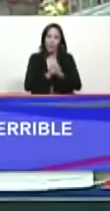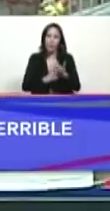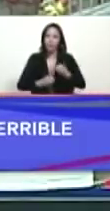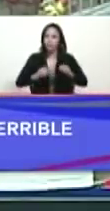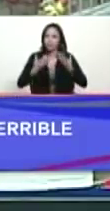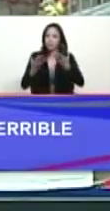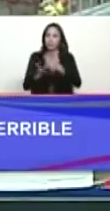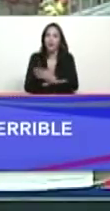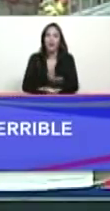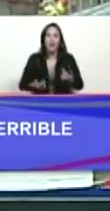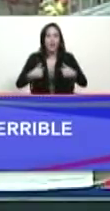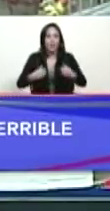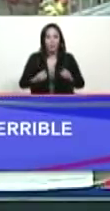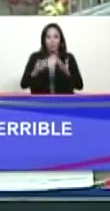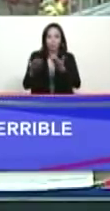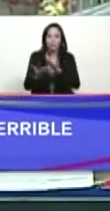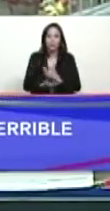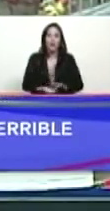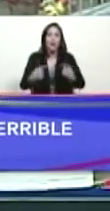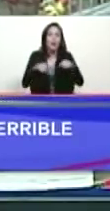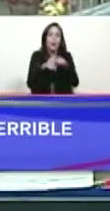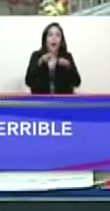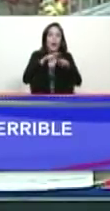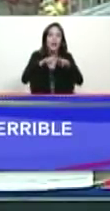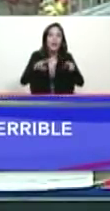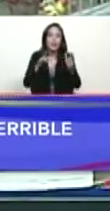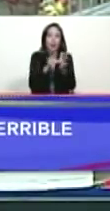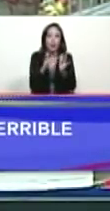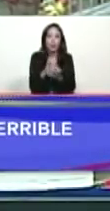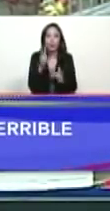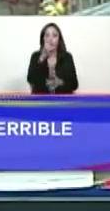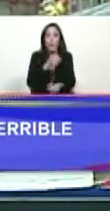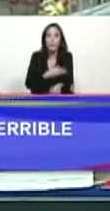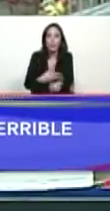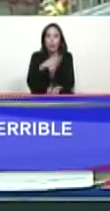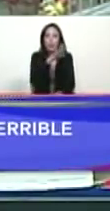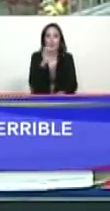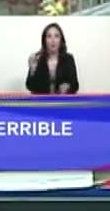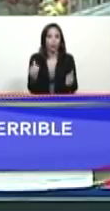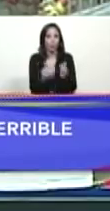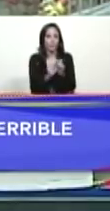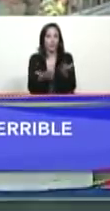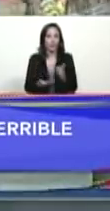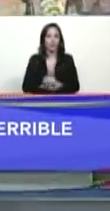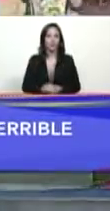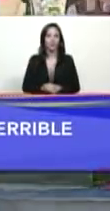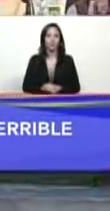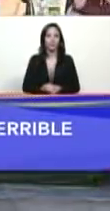de San Nicolás al Zulia. La vivienda 2.500.000.